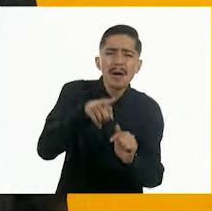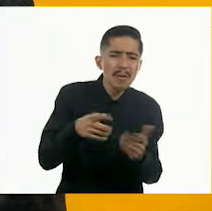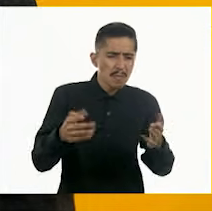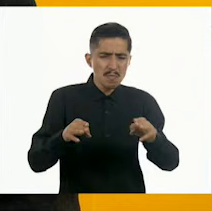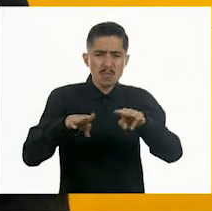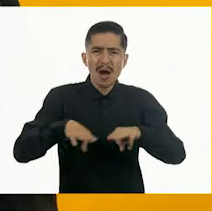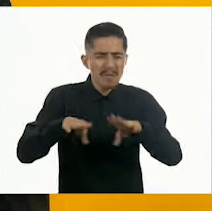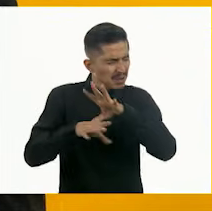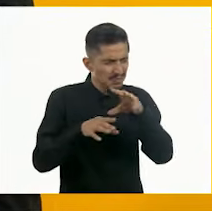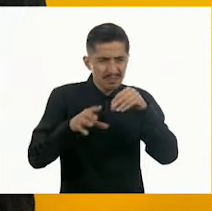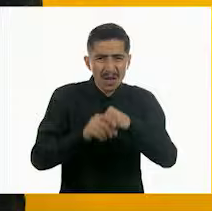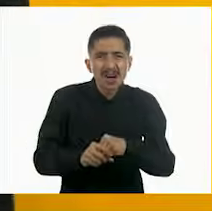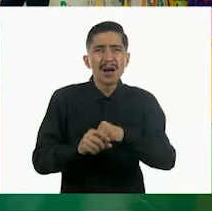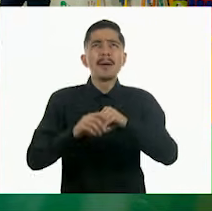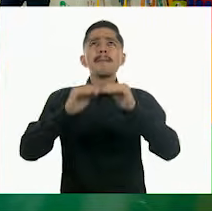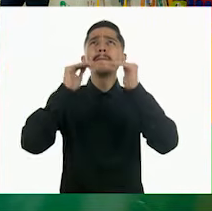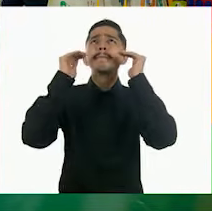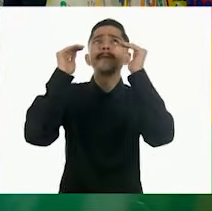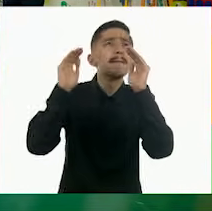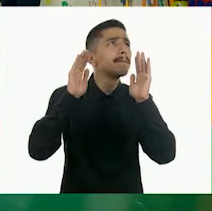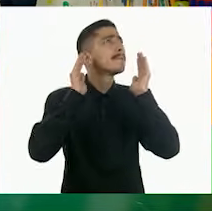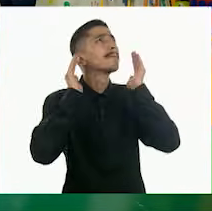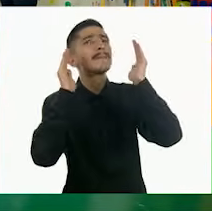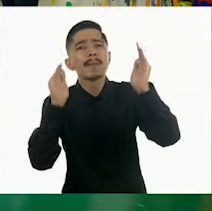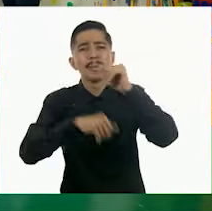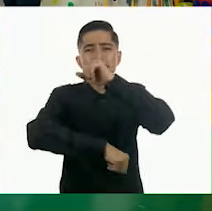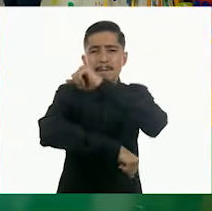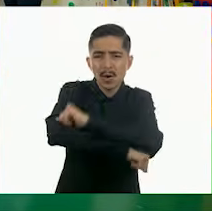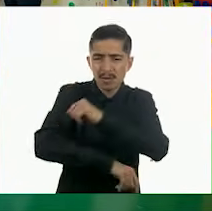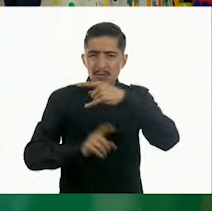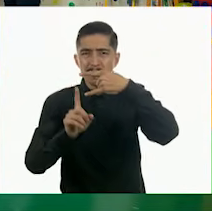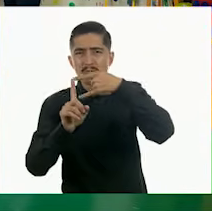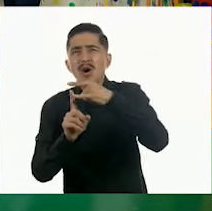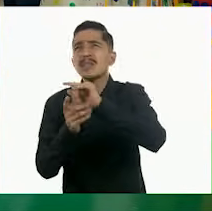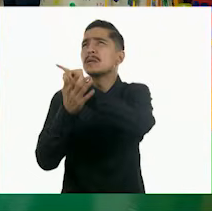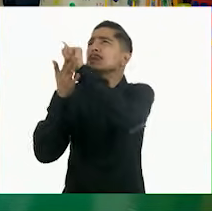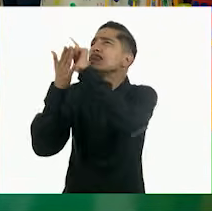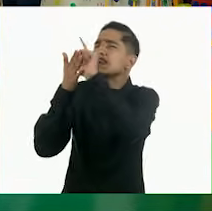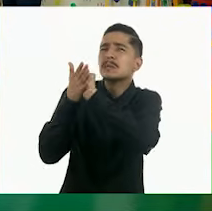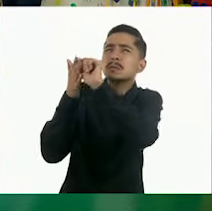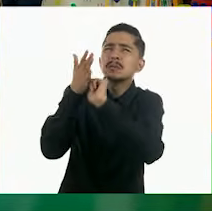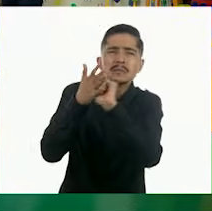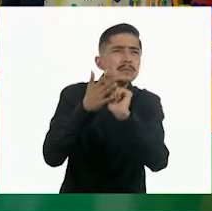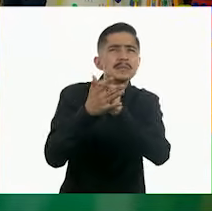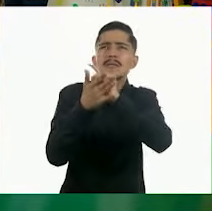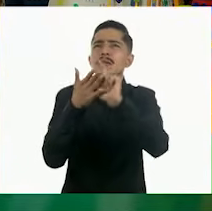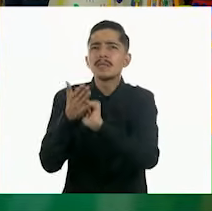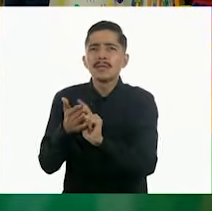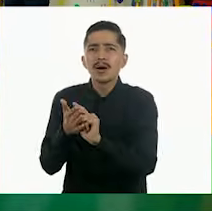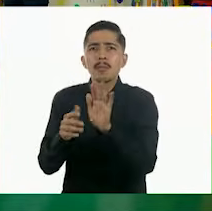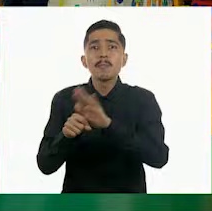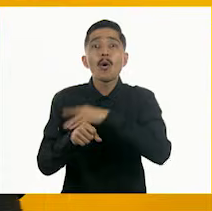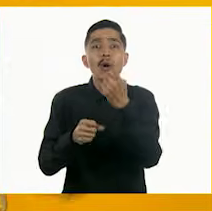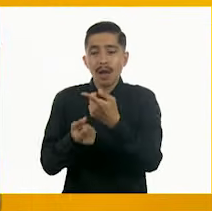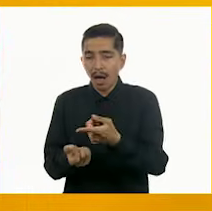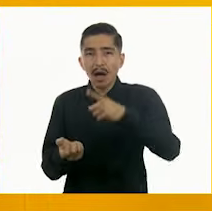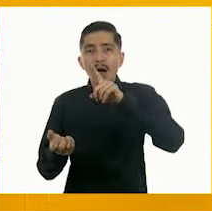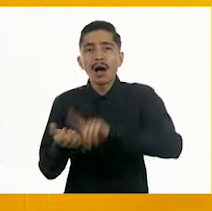techos, paredes, puertas y ventanas. ¿Por qué? Porque podemos evitar plagas,